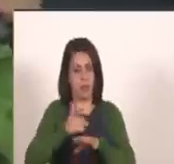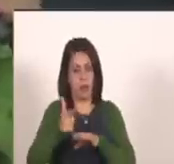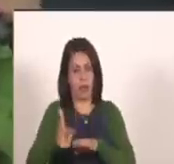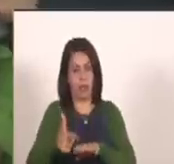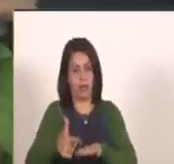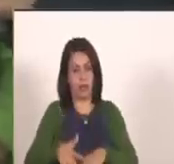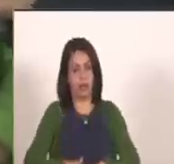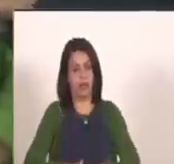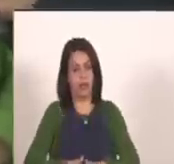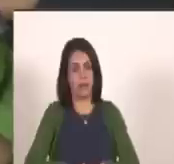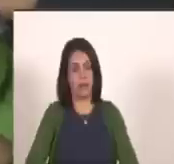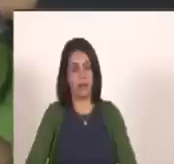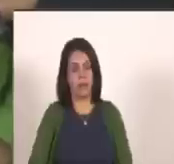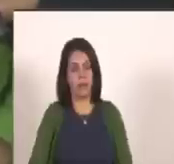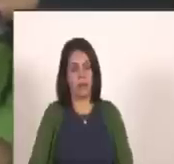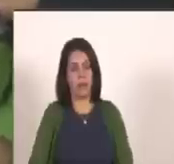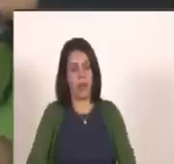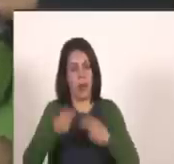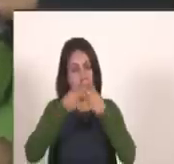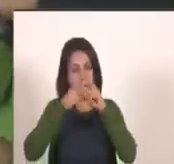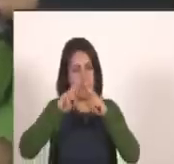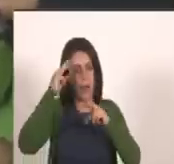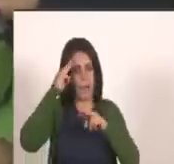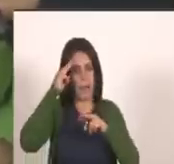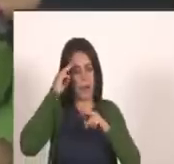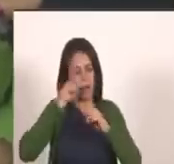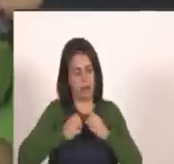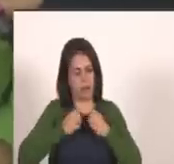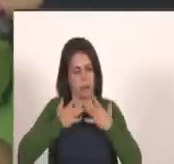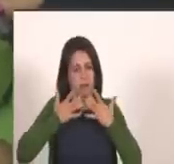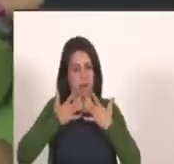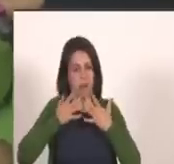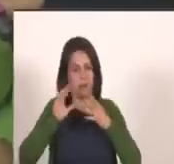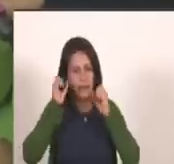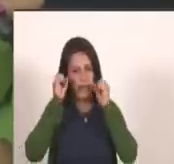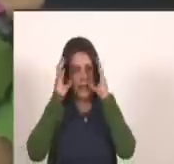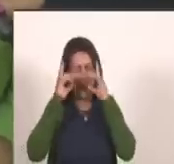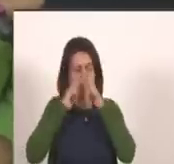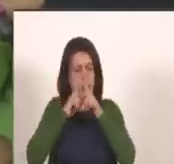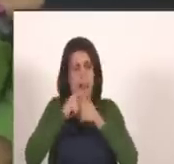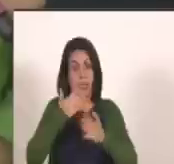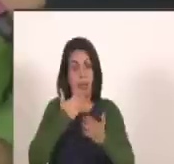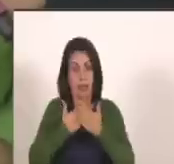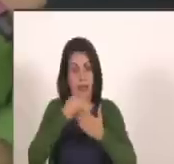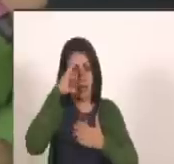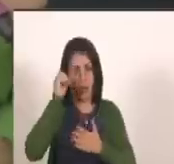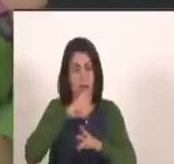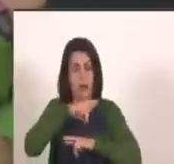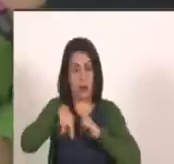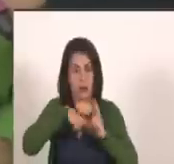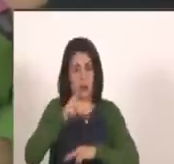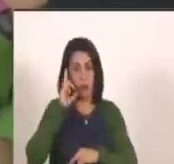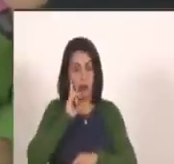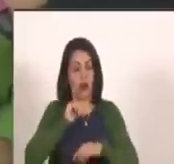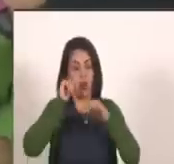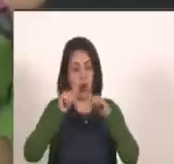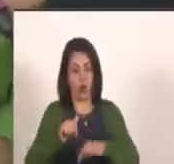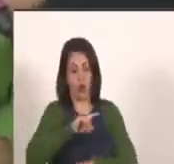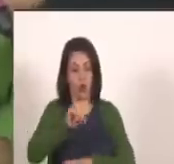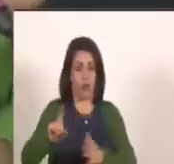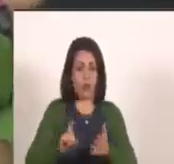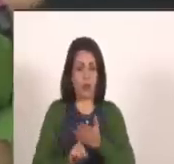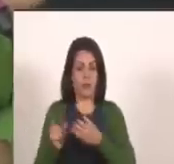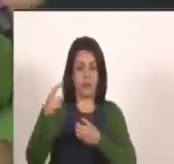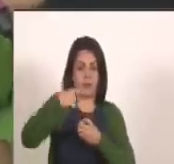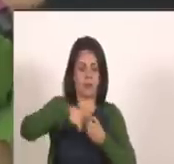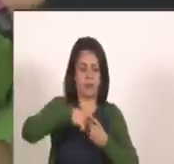de alterarnos nuestra paz mental, y digo esto porque gracias a Dios y a la Revolución Bolivariana, hoy estamos